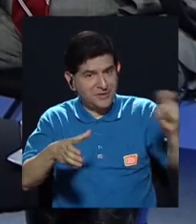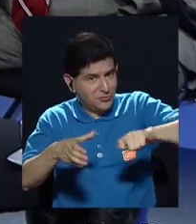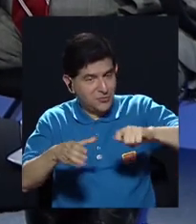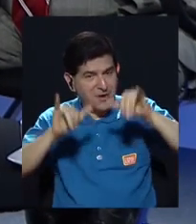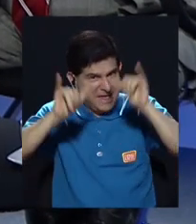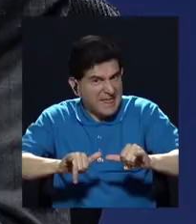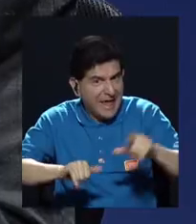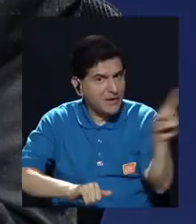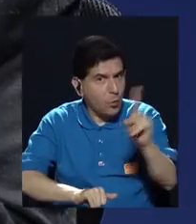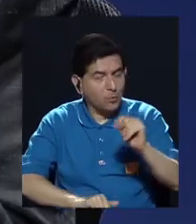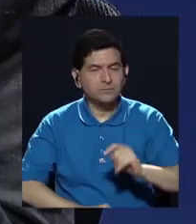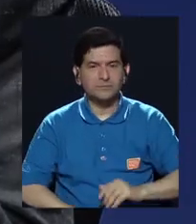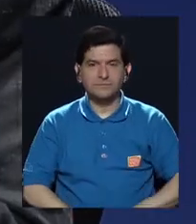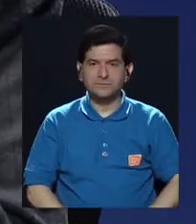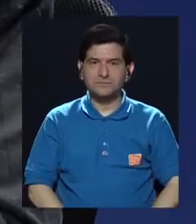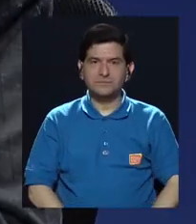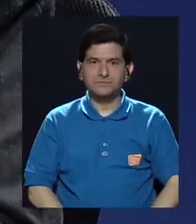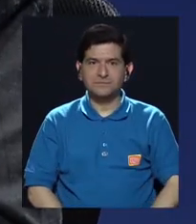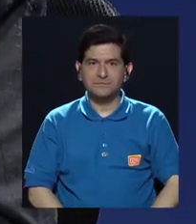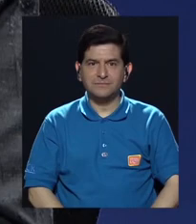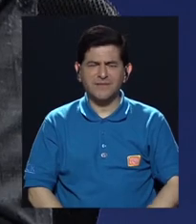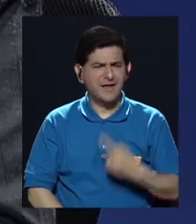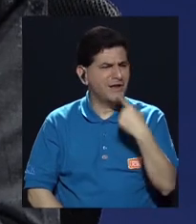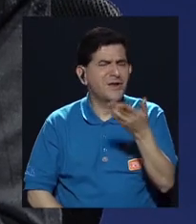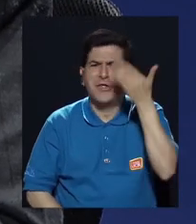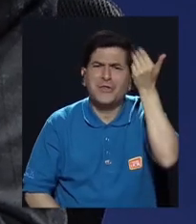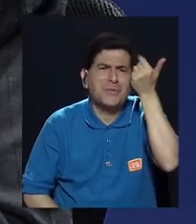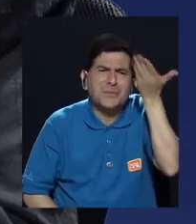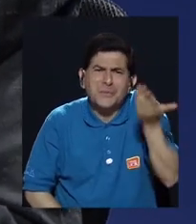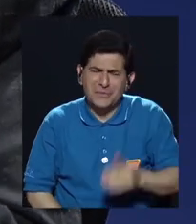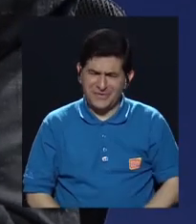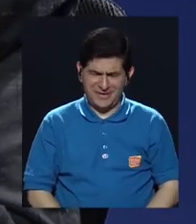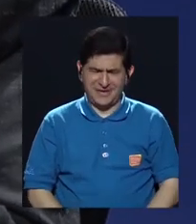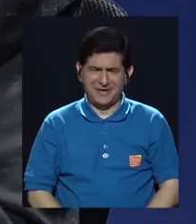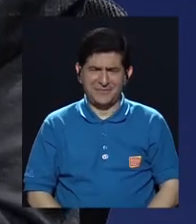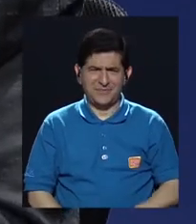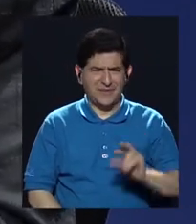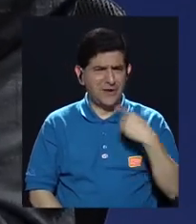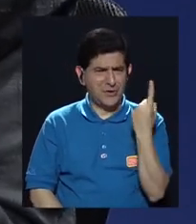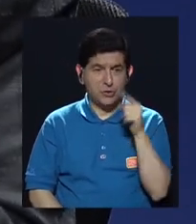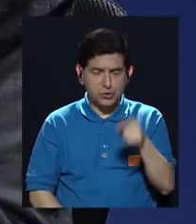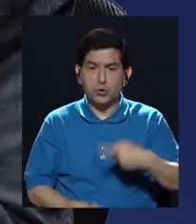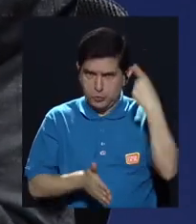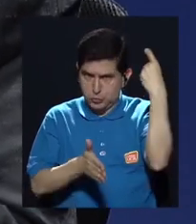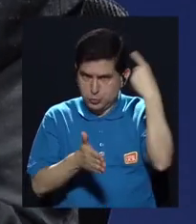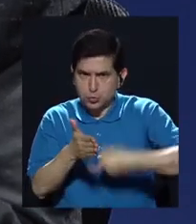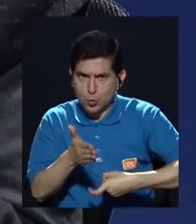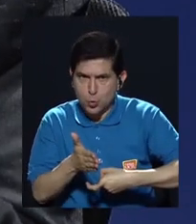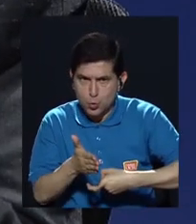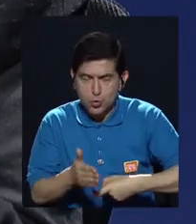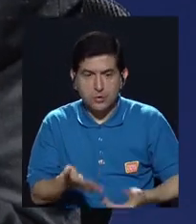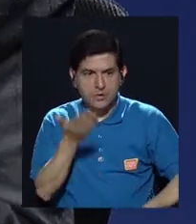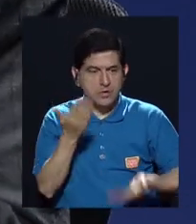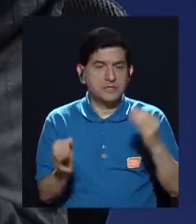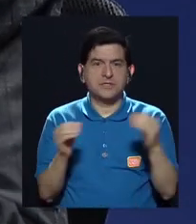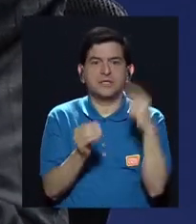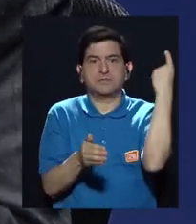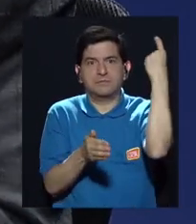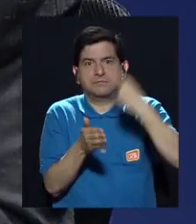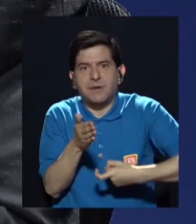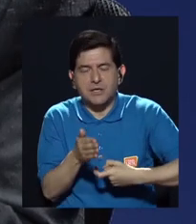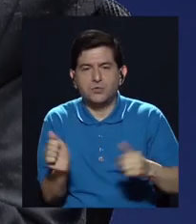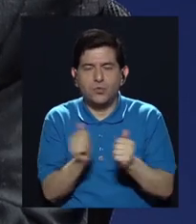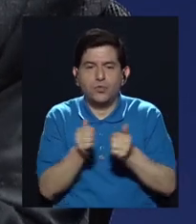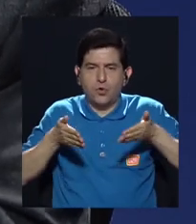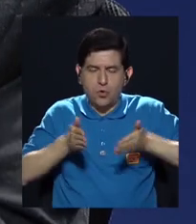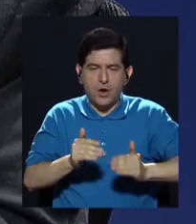servimos. ¿Por qué menciono este hecho de don Pepe? No solo que era muy estricto, probablemente más